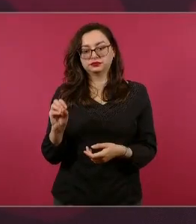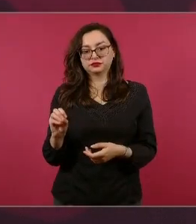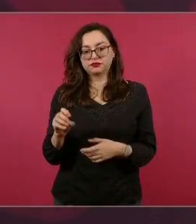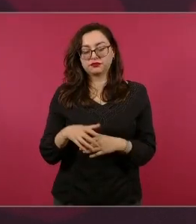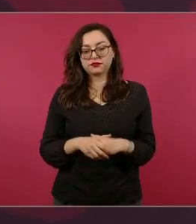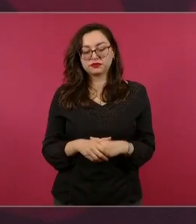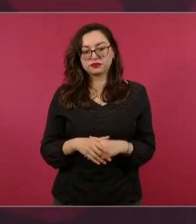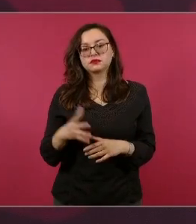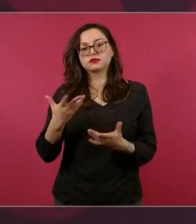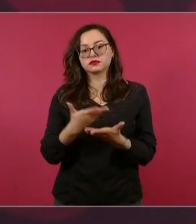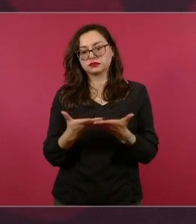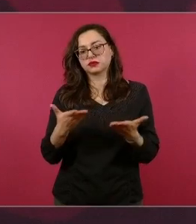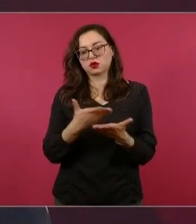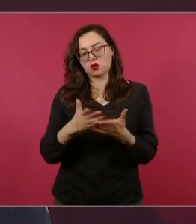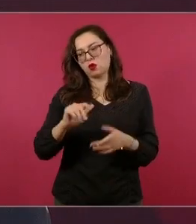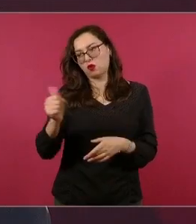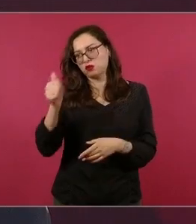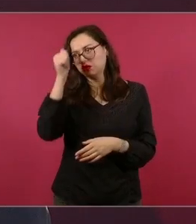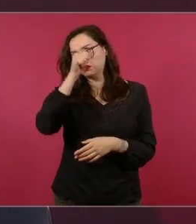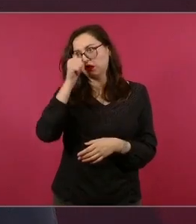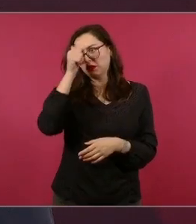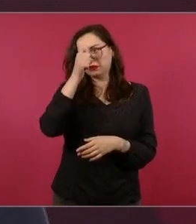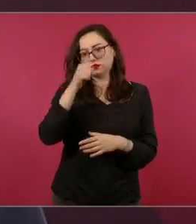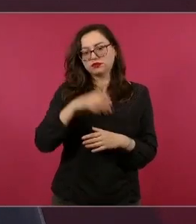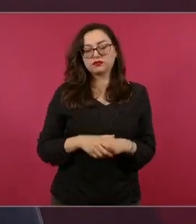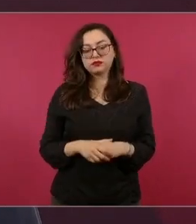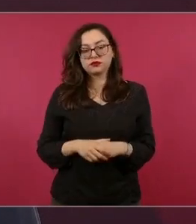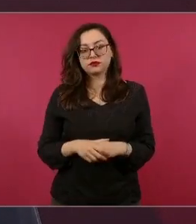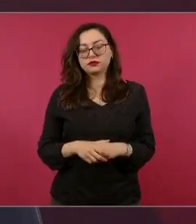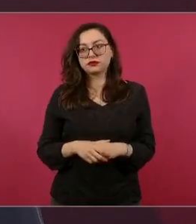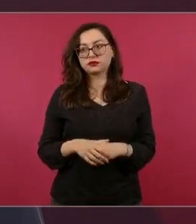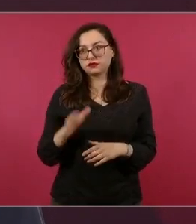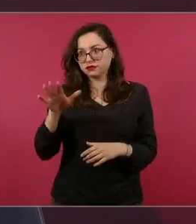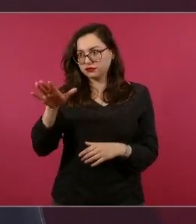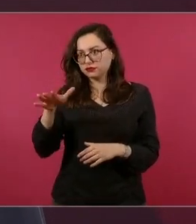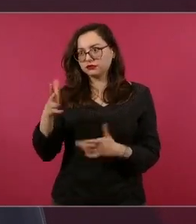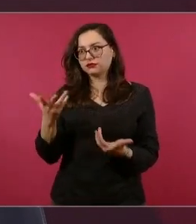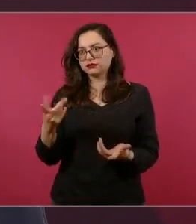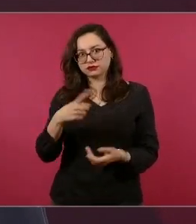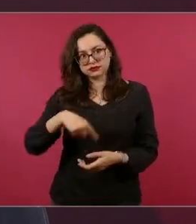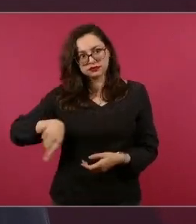Y ahora hay otros sacerdotes, pero que deben de ayudar